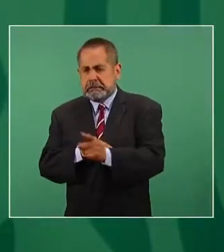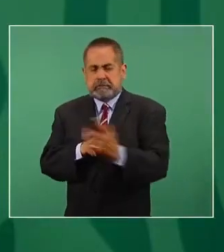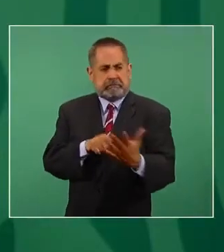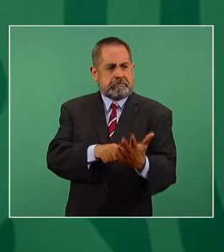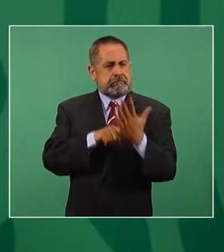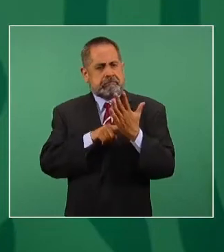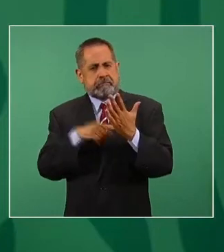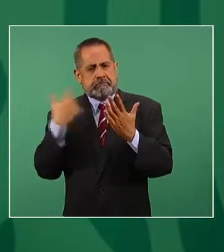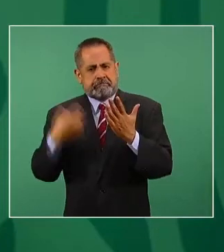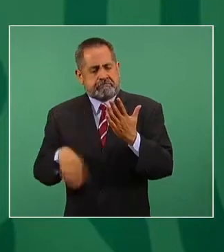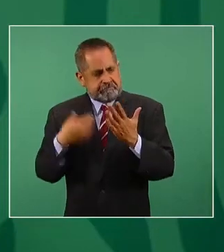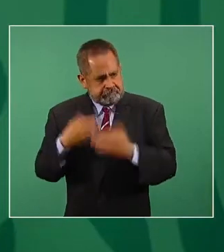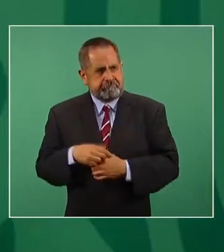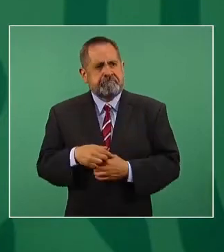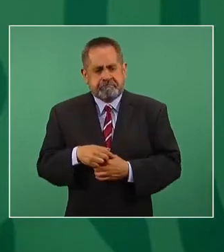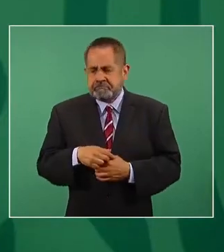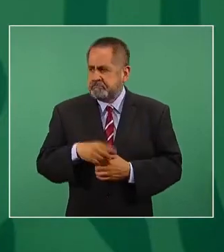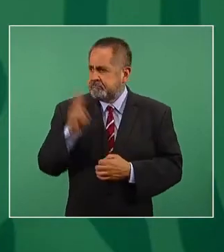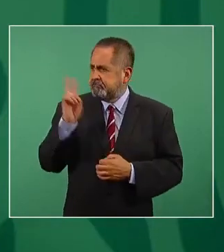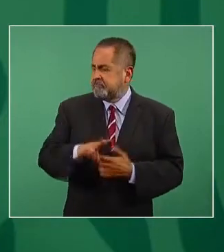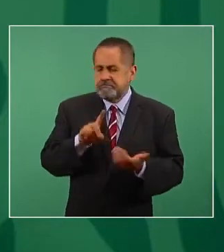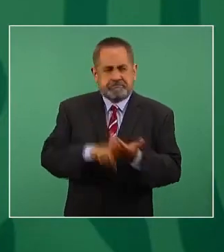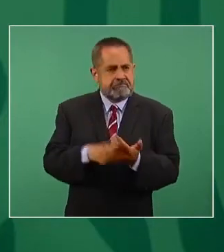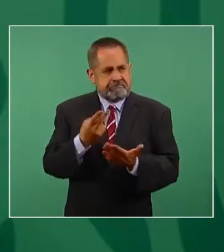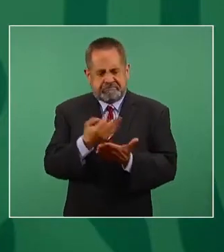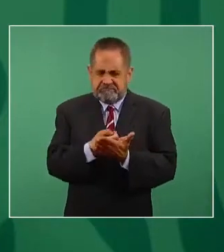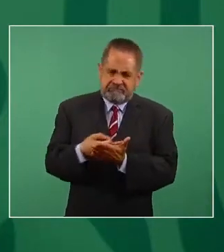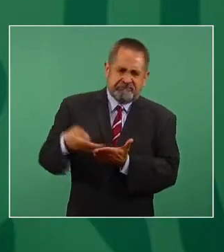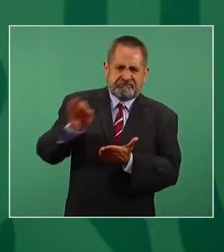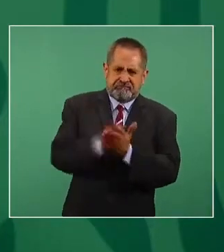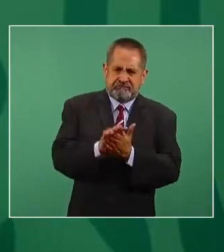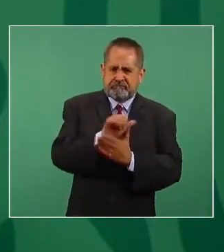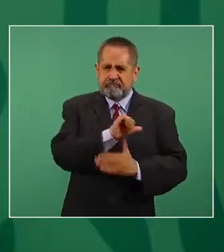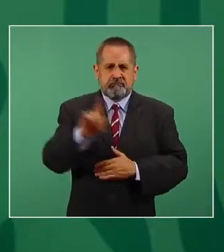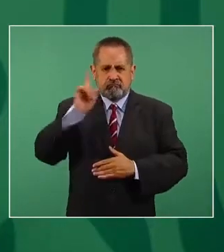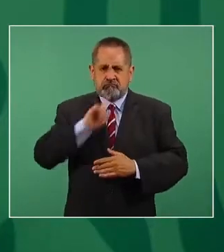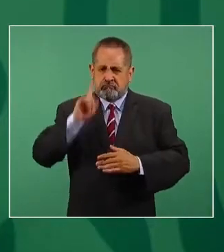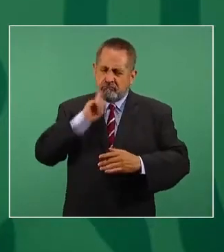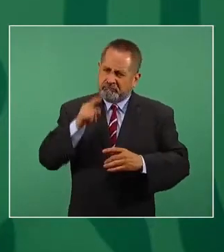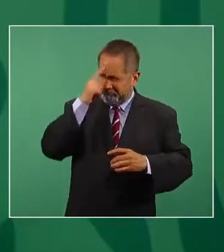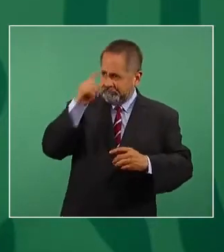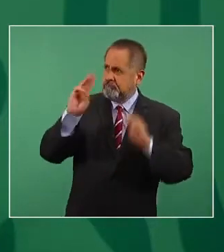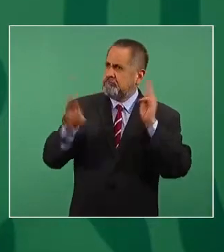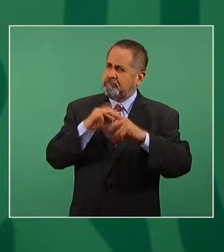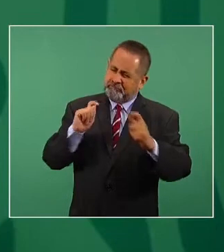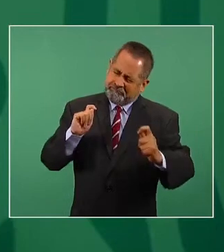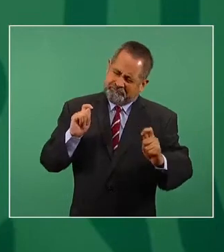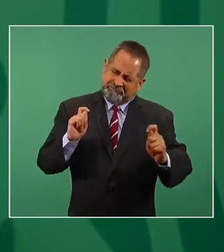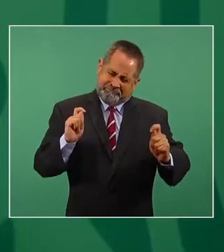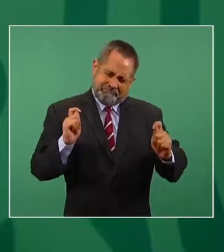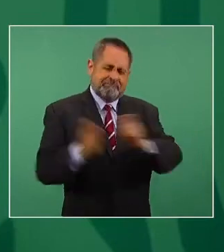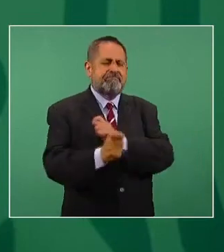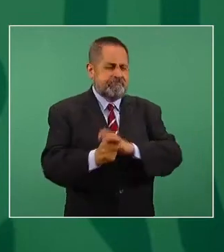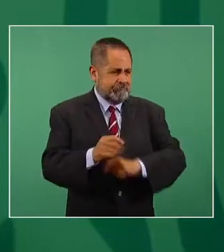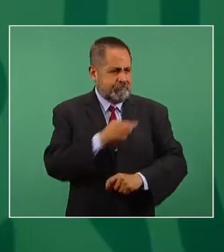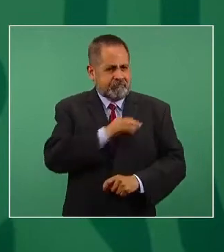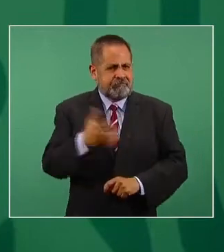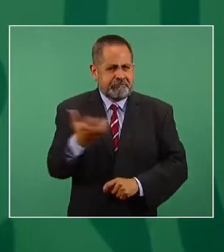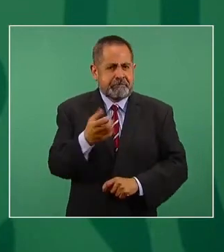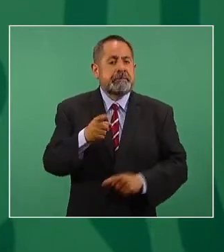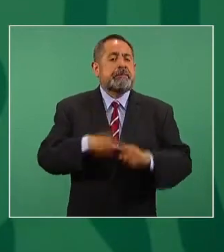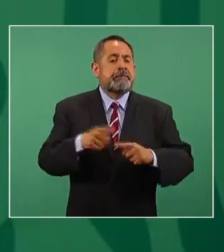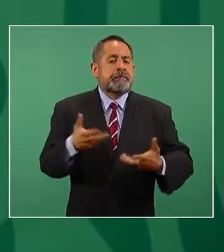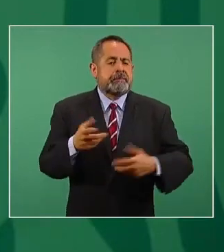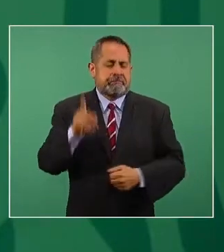ejemplo del valor que se requiere para que las mujeres cambiemos el mundo y son prueba de que